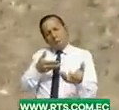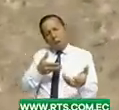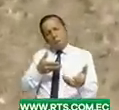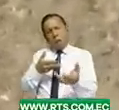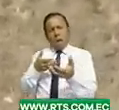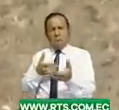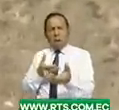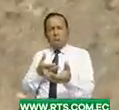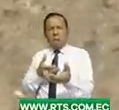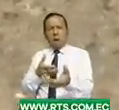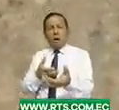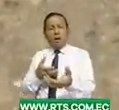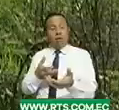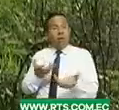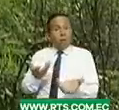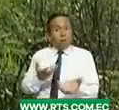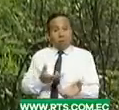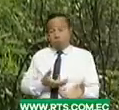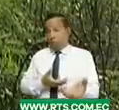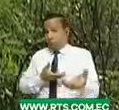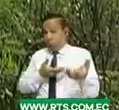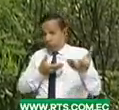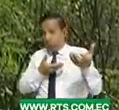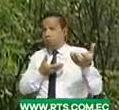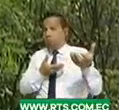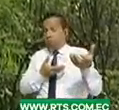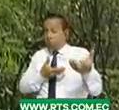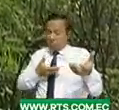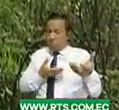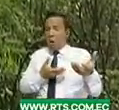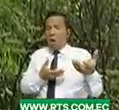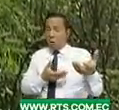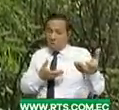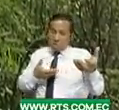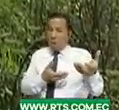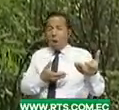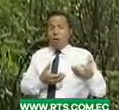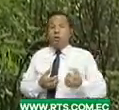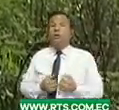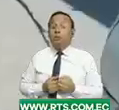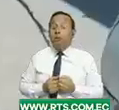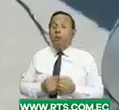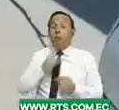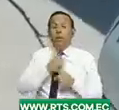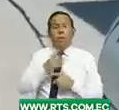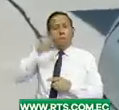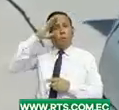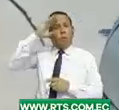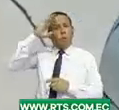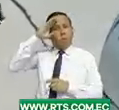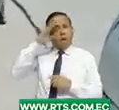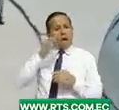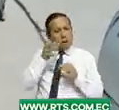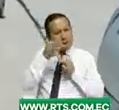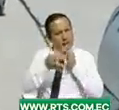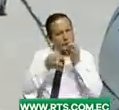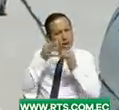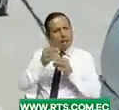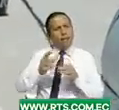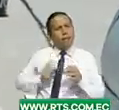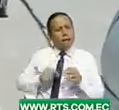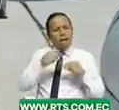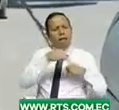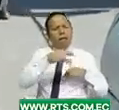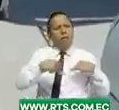cualquiera, pues al parecer eran fusiles. La policía dio detalles respecto a lo que se encontró en el sitio. Existen aquí